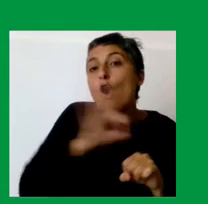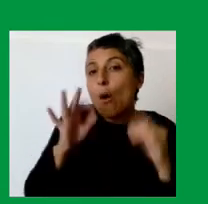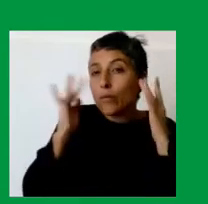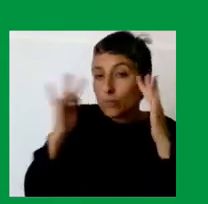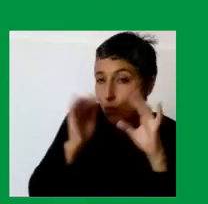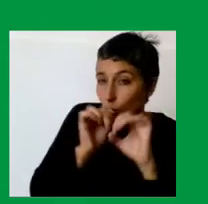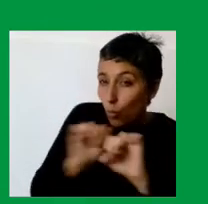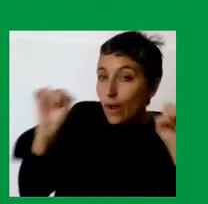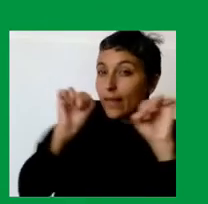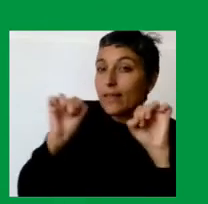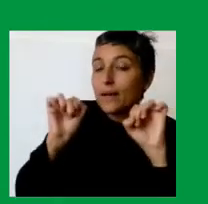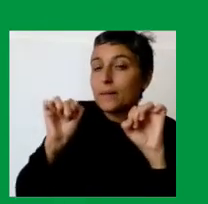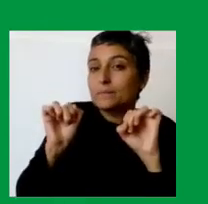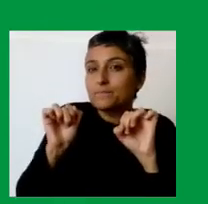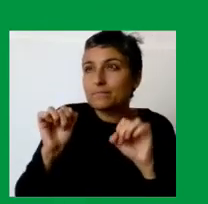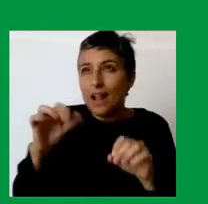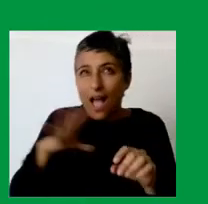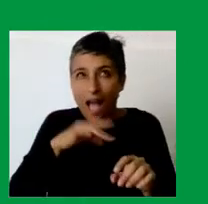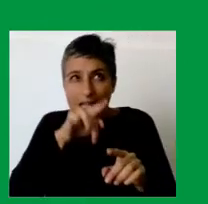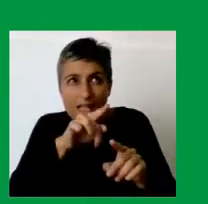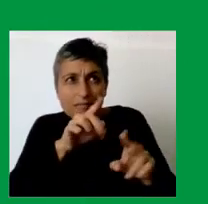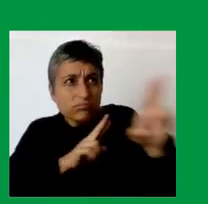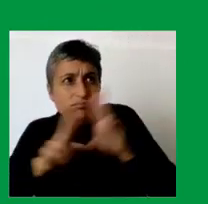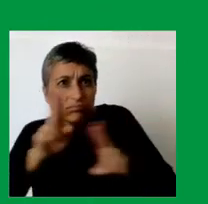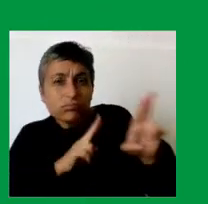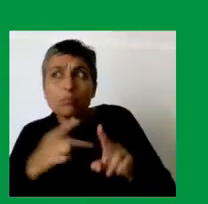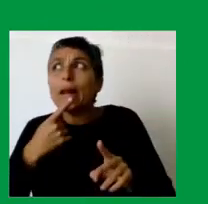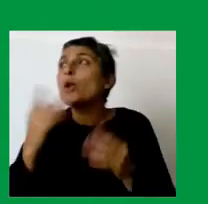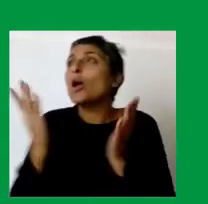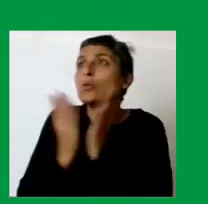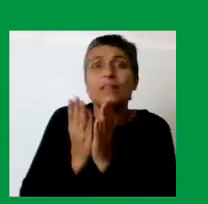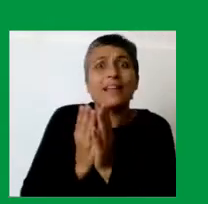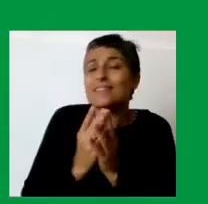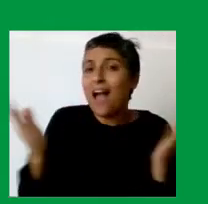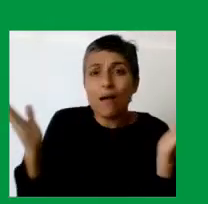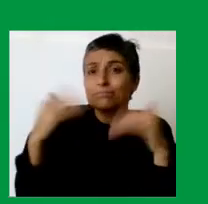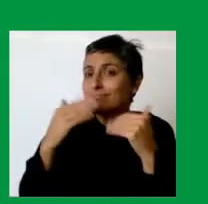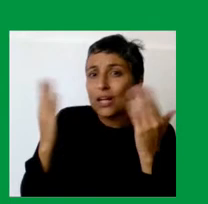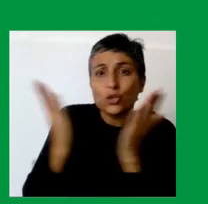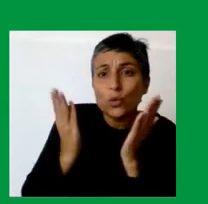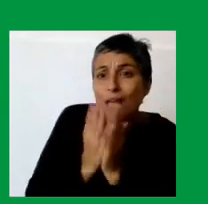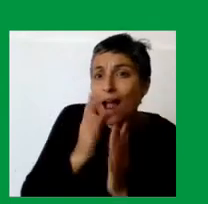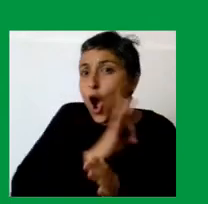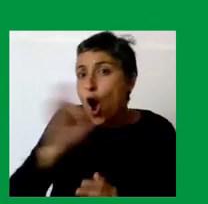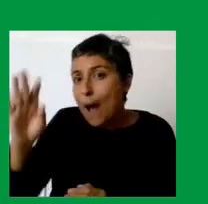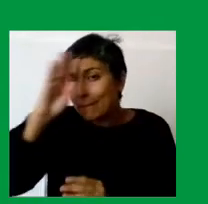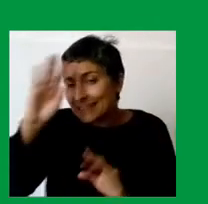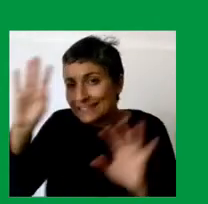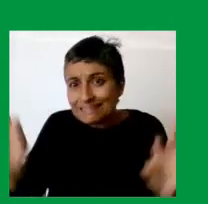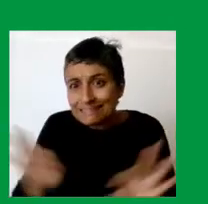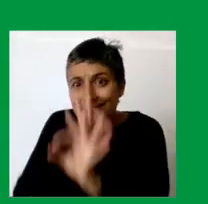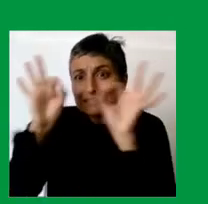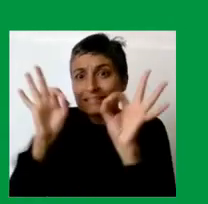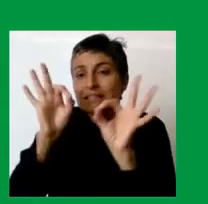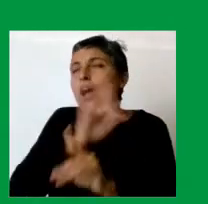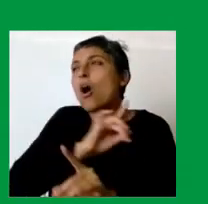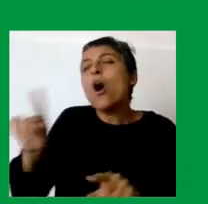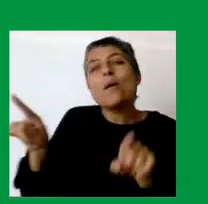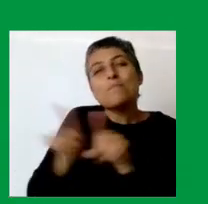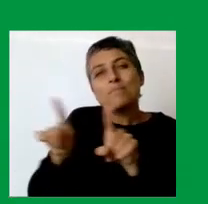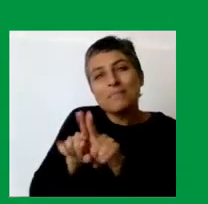educativos? ¿Va a dar todas las respuestas? ¿Los chicos van a dejar de estudiar o de aprender? Lo mismo pasó en el